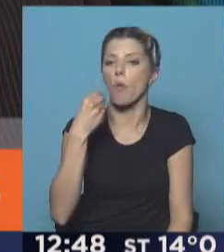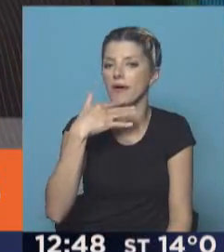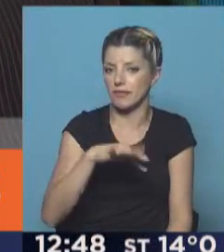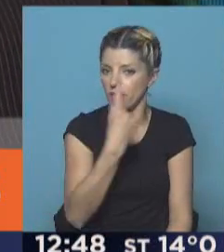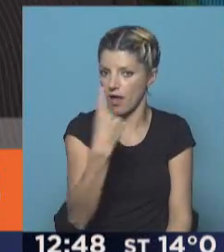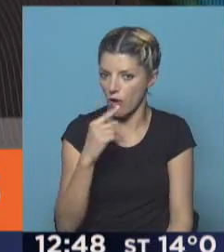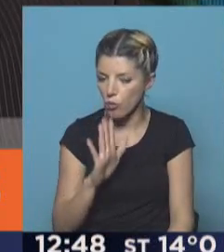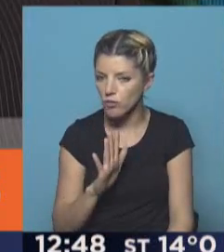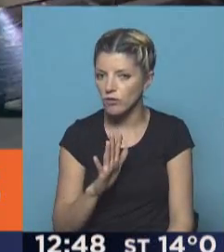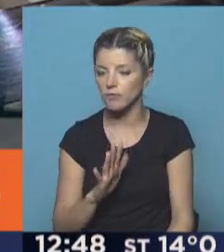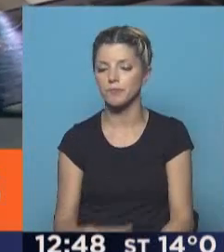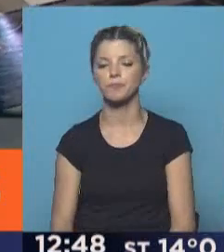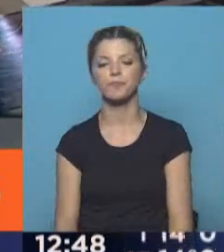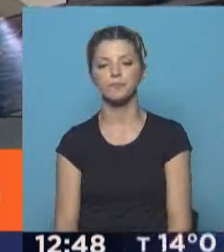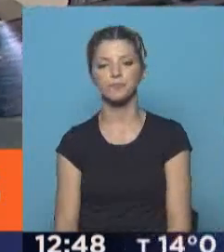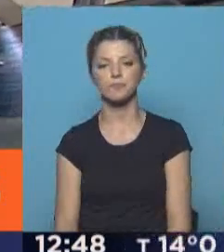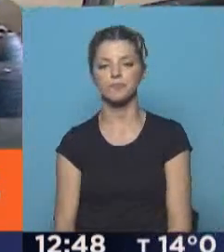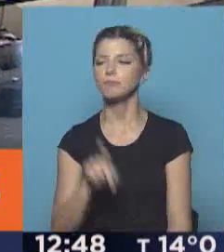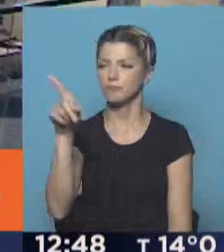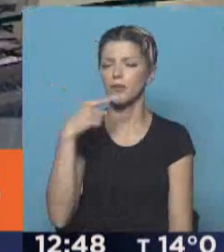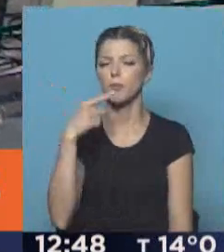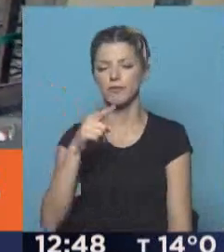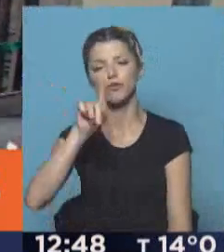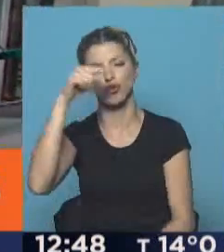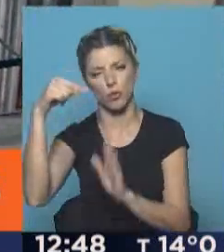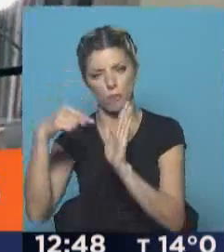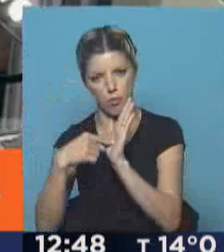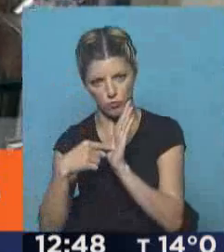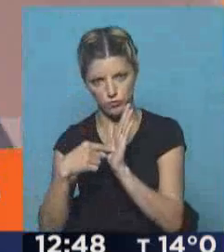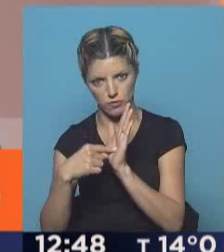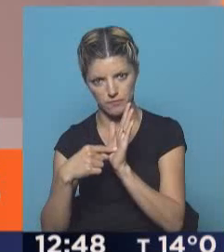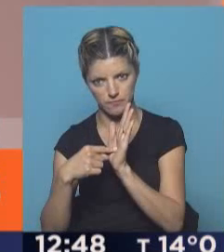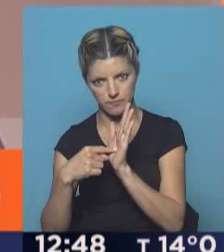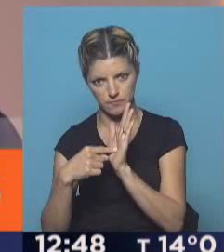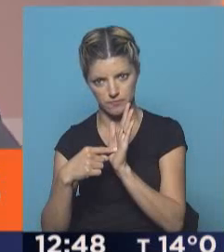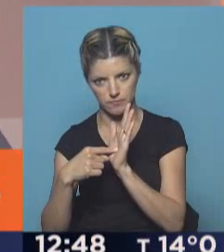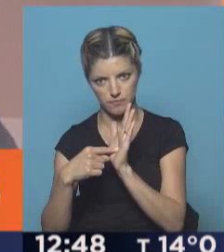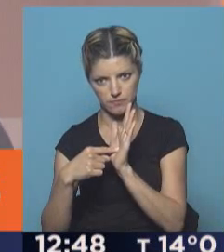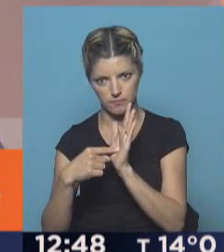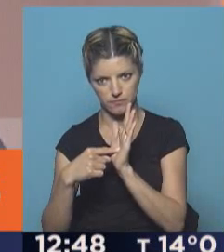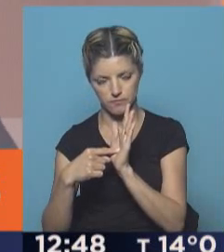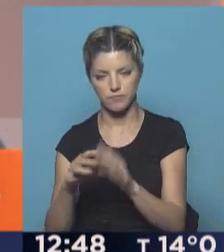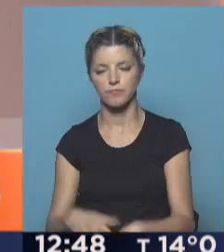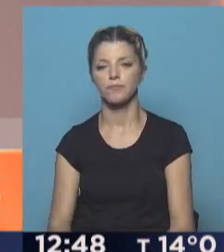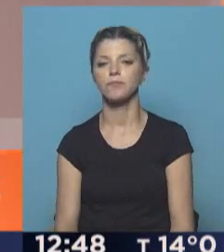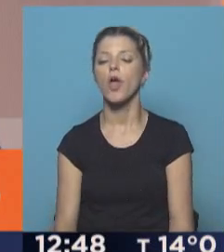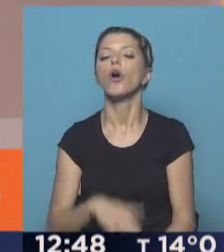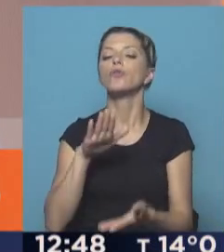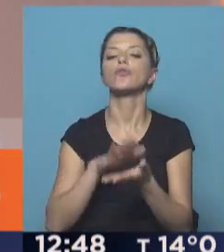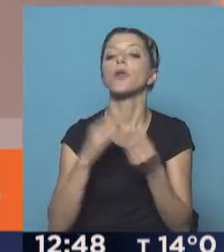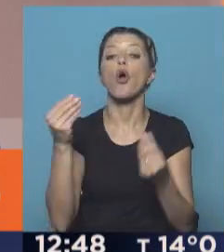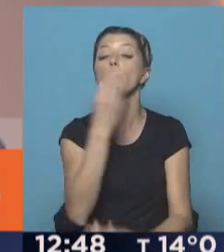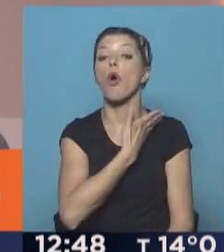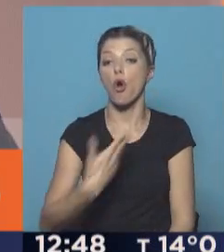recibiendo esto. Ahí, en esto que decía Jorge me parece que es el otro aspecto en espejo que se da de este fenómeno, ¿no? La reacción de los gobiernos y